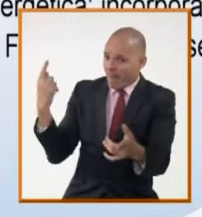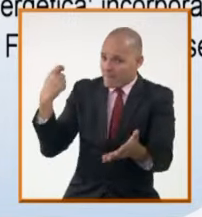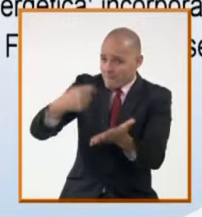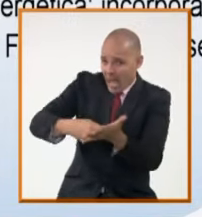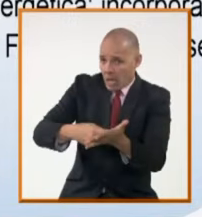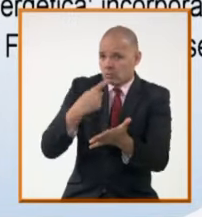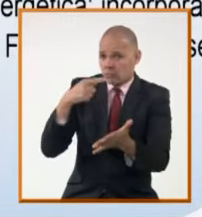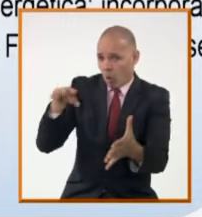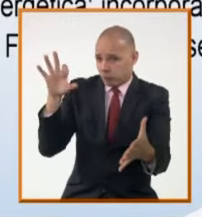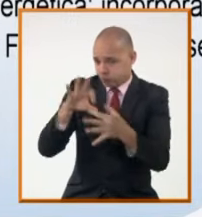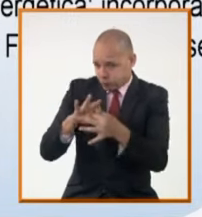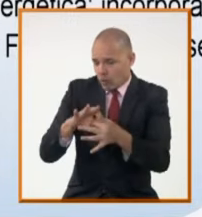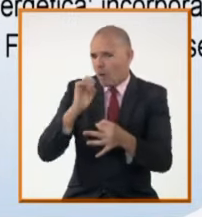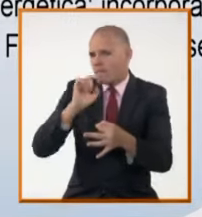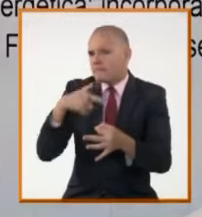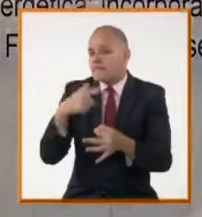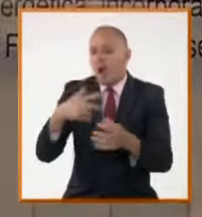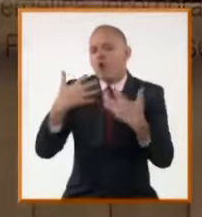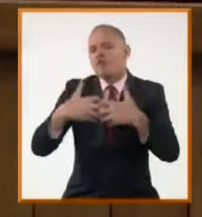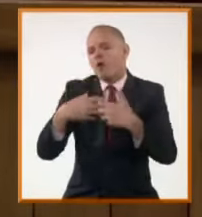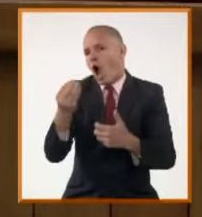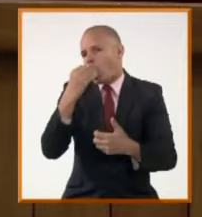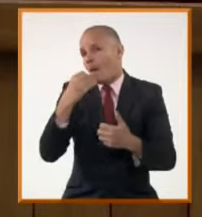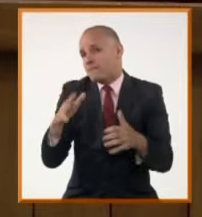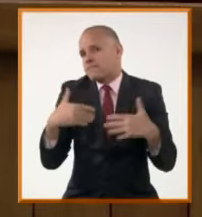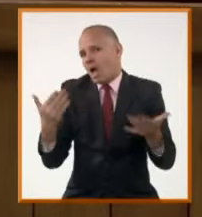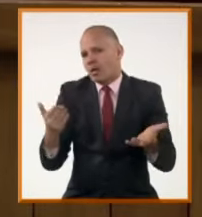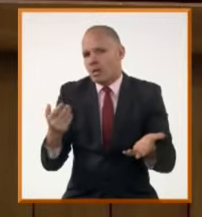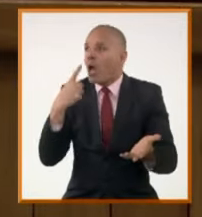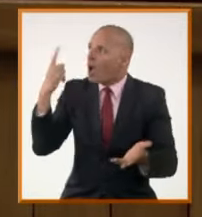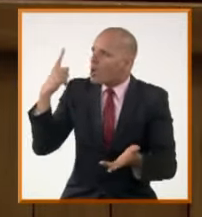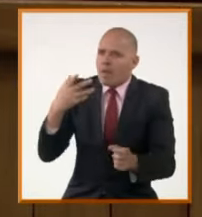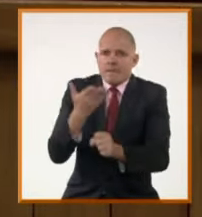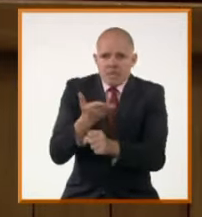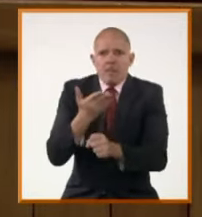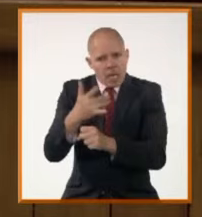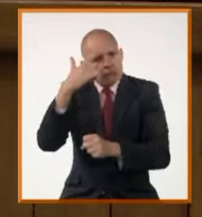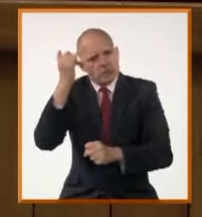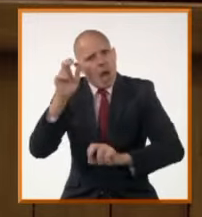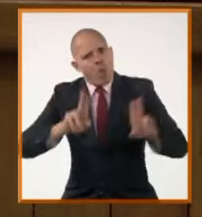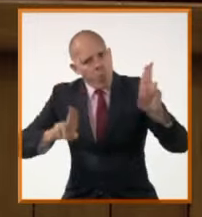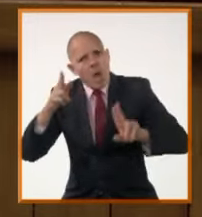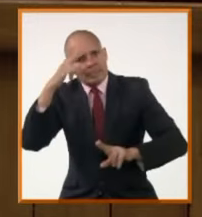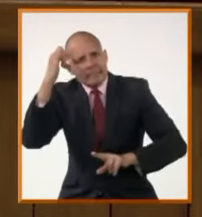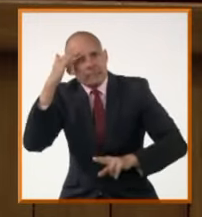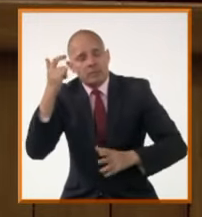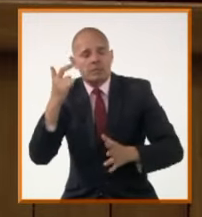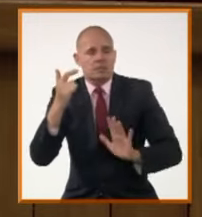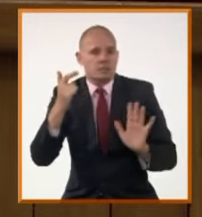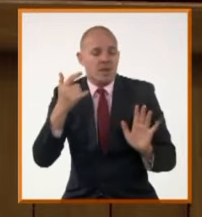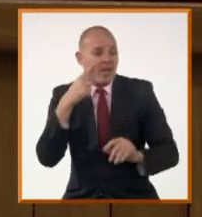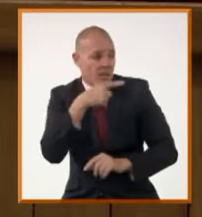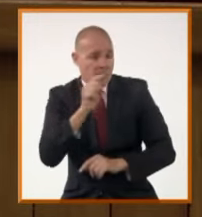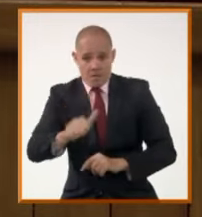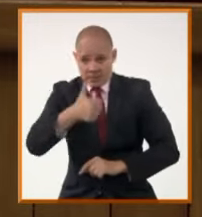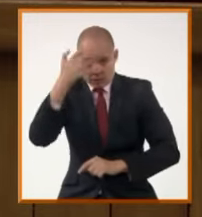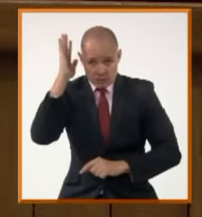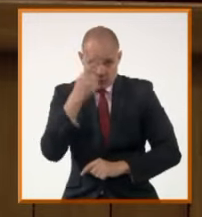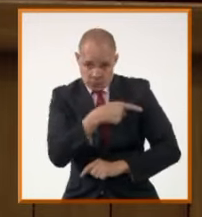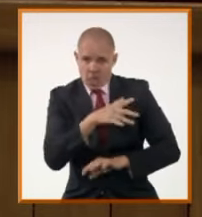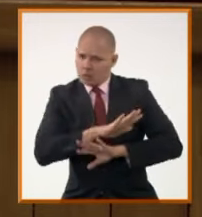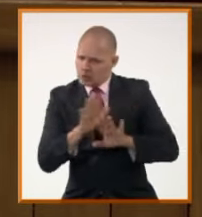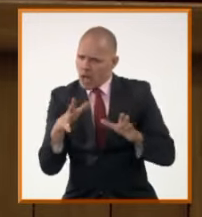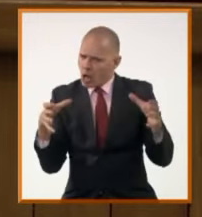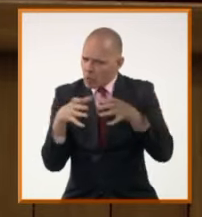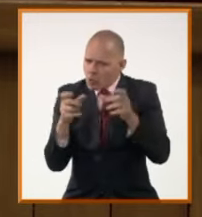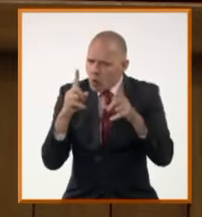muchas solicitudes que el presidente ahora lo comentaba en las reuniones que hemos hecho, que